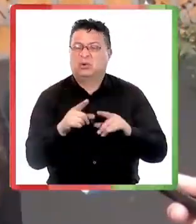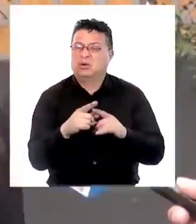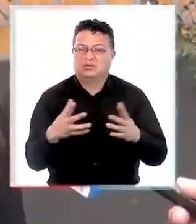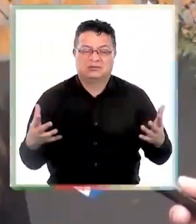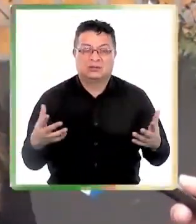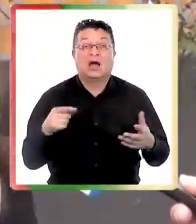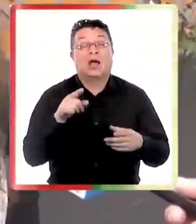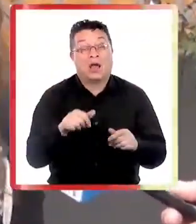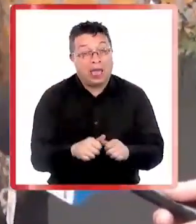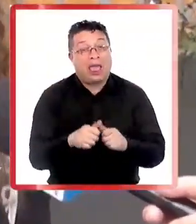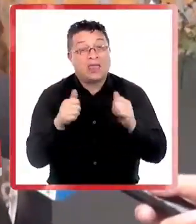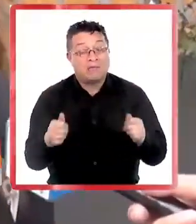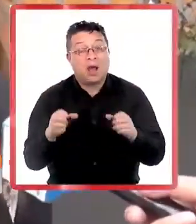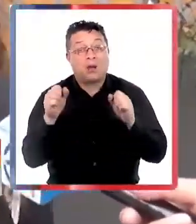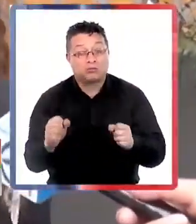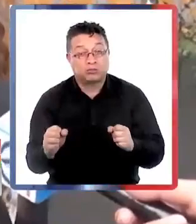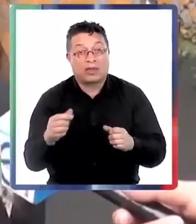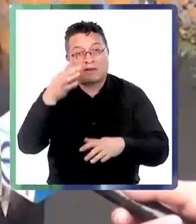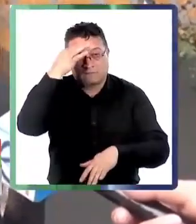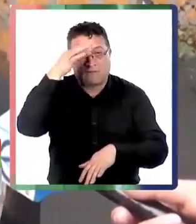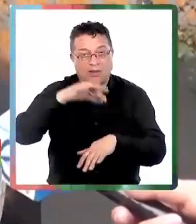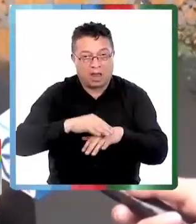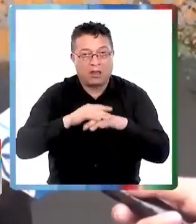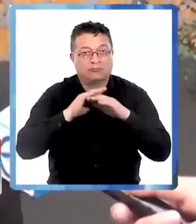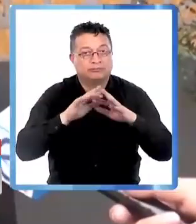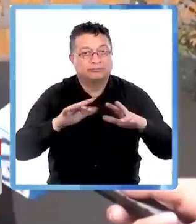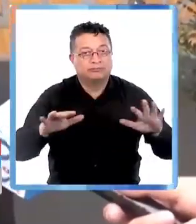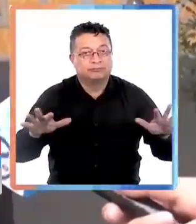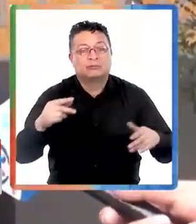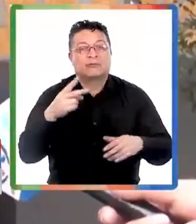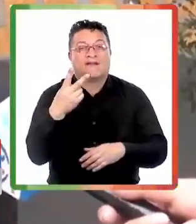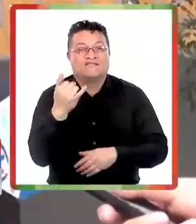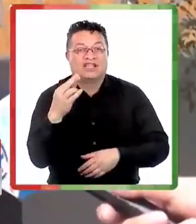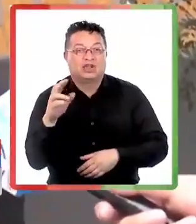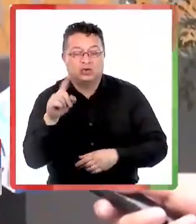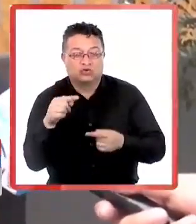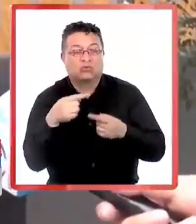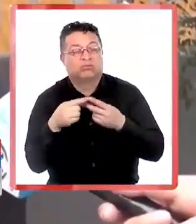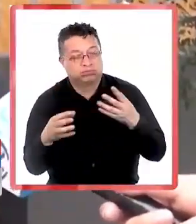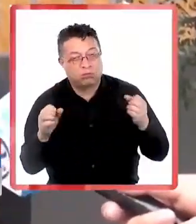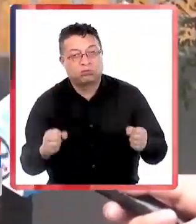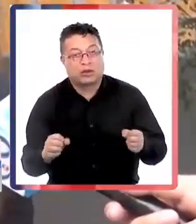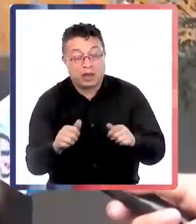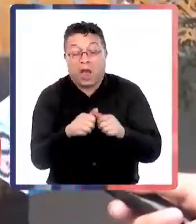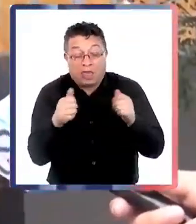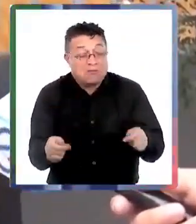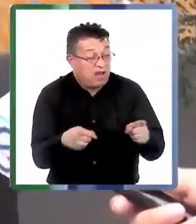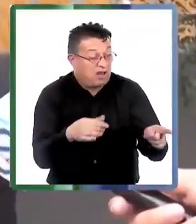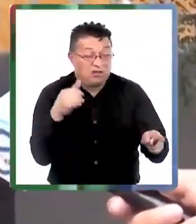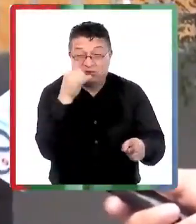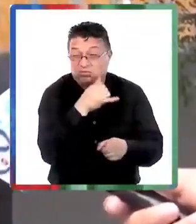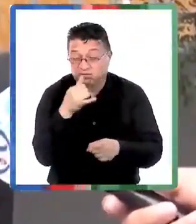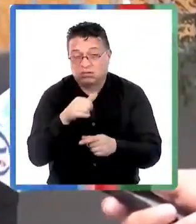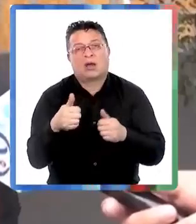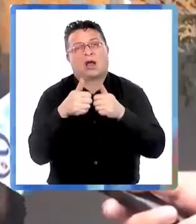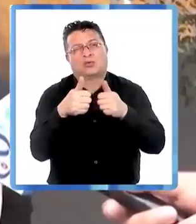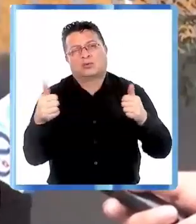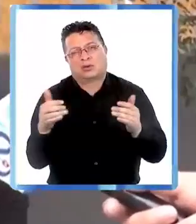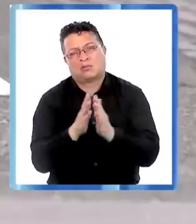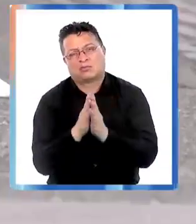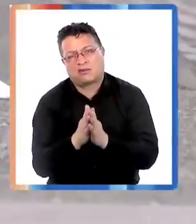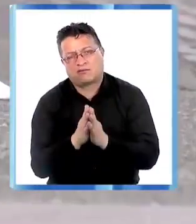más aún el tema de que pueden venir, o sea, las enfermedades, estamos con el tema del virus incisional y más aún agravado con esto, o sea,